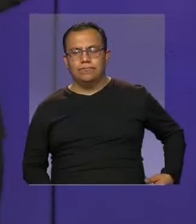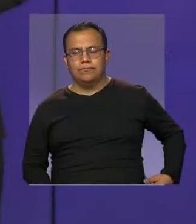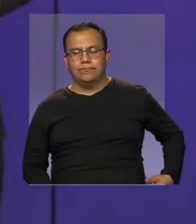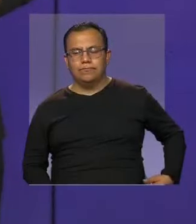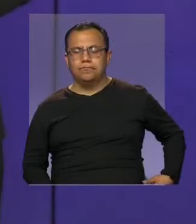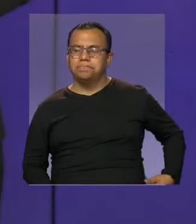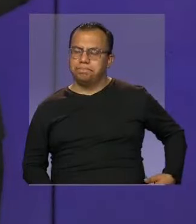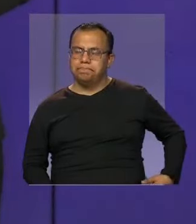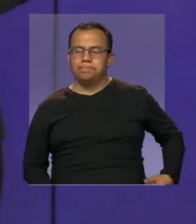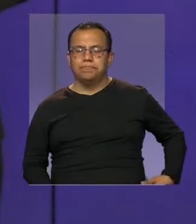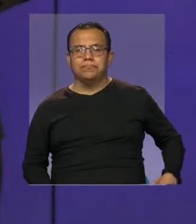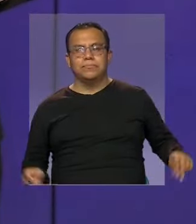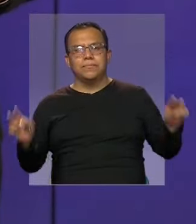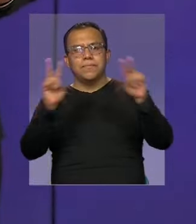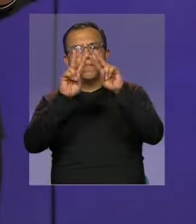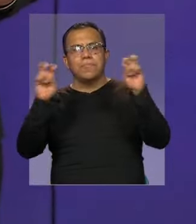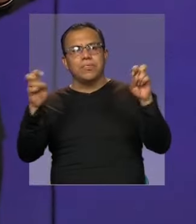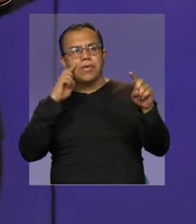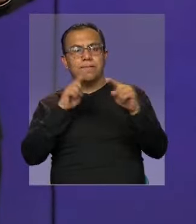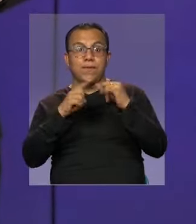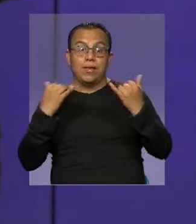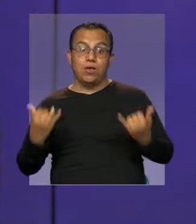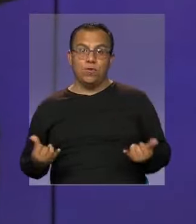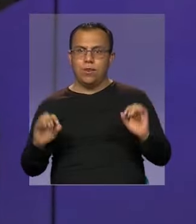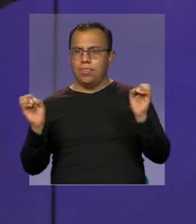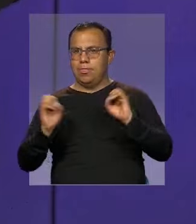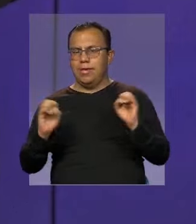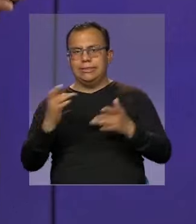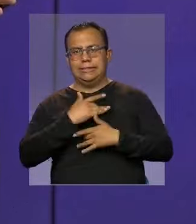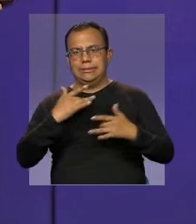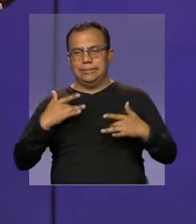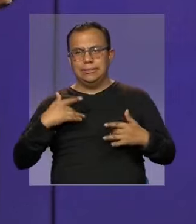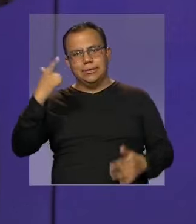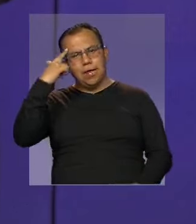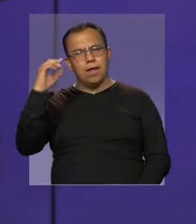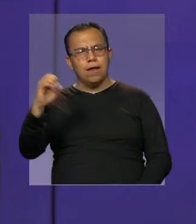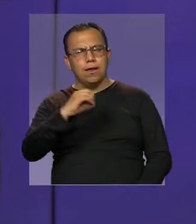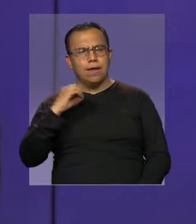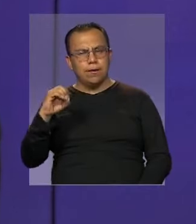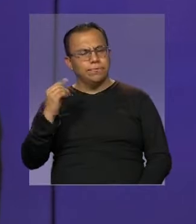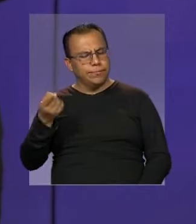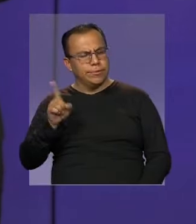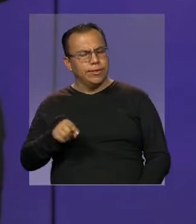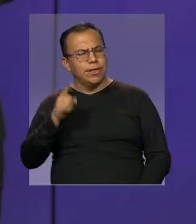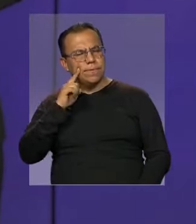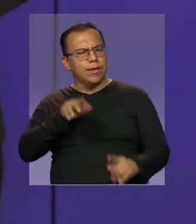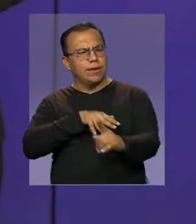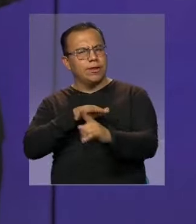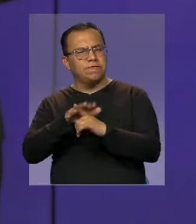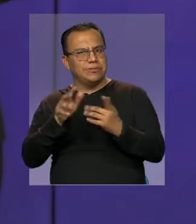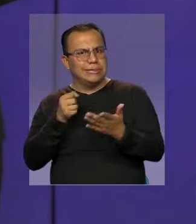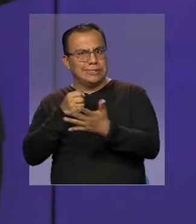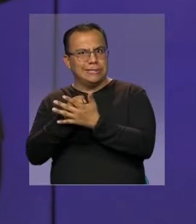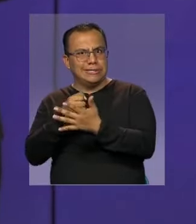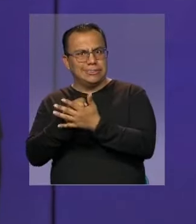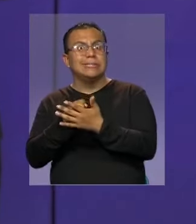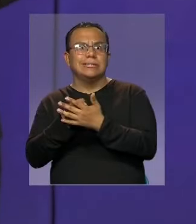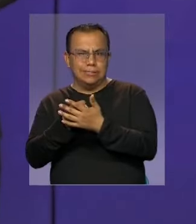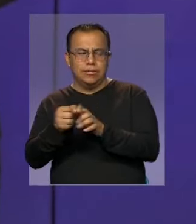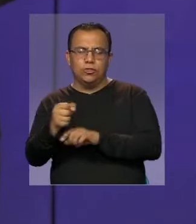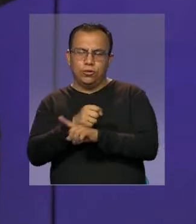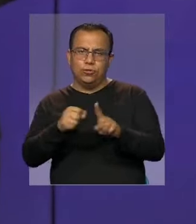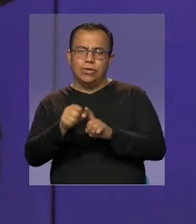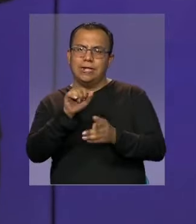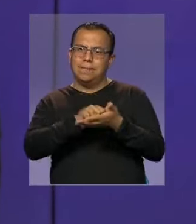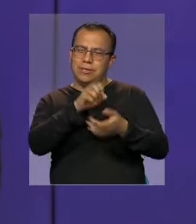Hay un tema del que poco y nada se habla y es la salud mental de los hombres, quienes también se ven afectados por la presión social, y es por eso